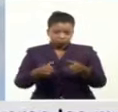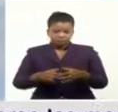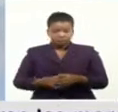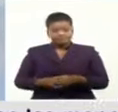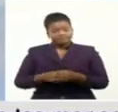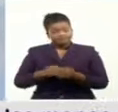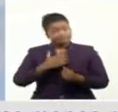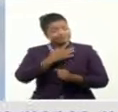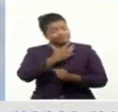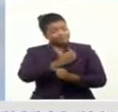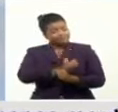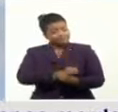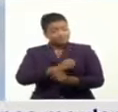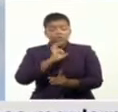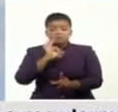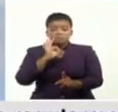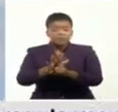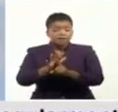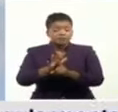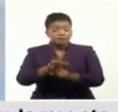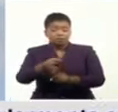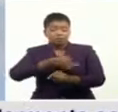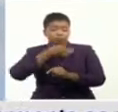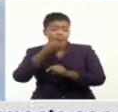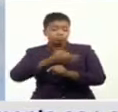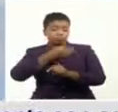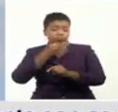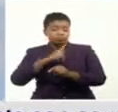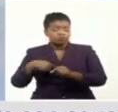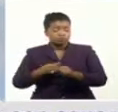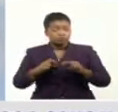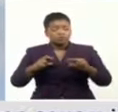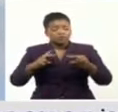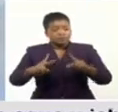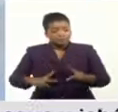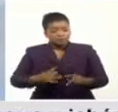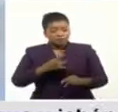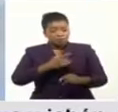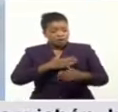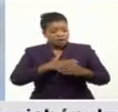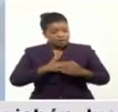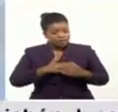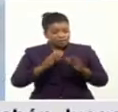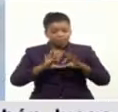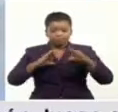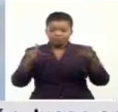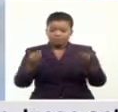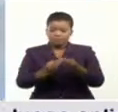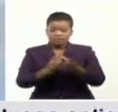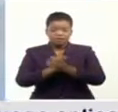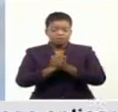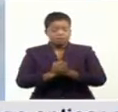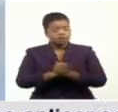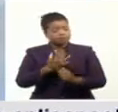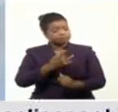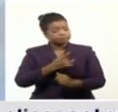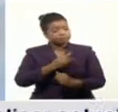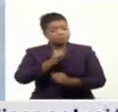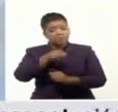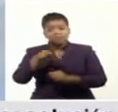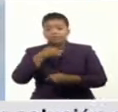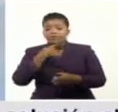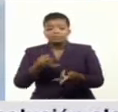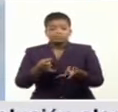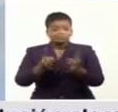Lamentamos al inicio de la conferencia, reiteramos nuestras condolencias a familiares y amistades por el fallecimiento